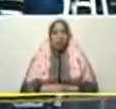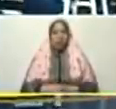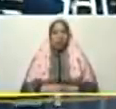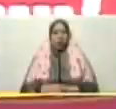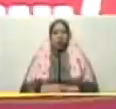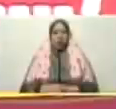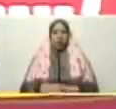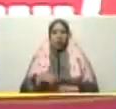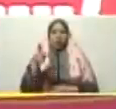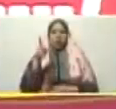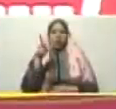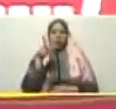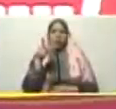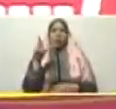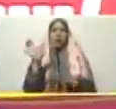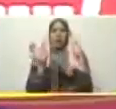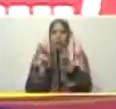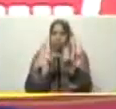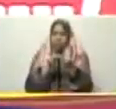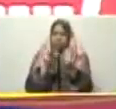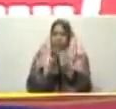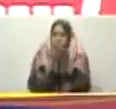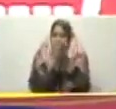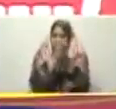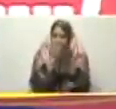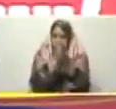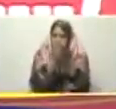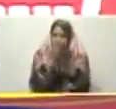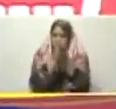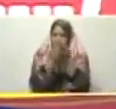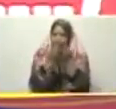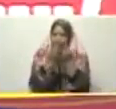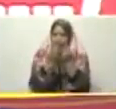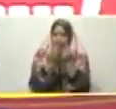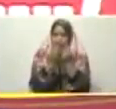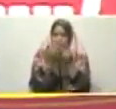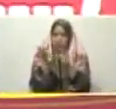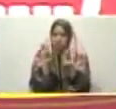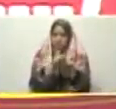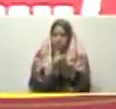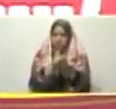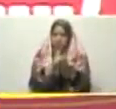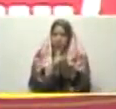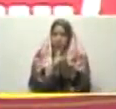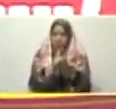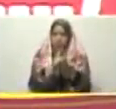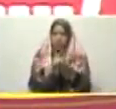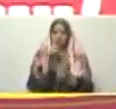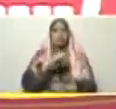de dónde lo sacó la biblia sommer correcto kennedy